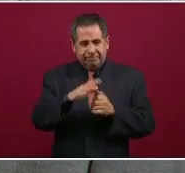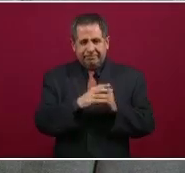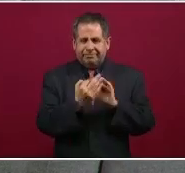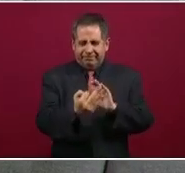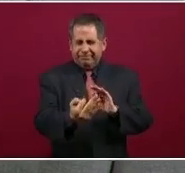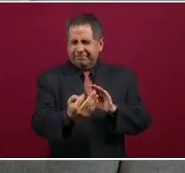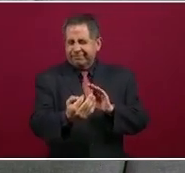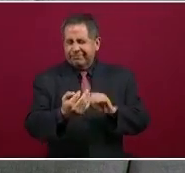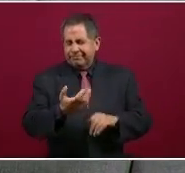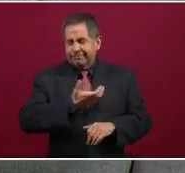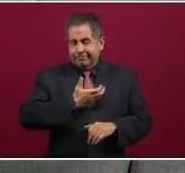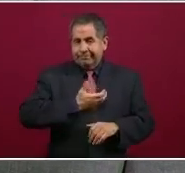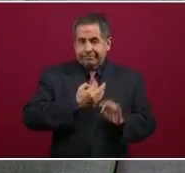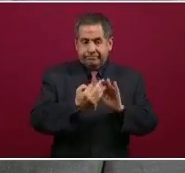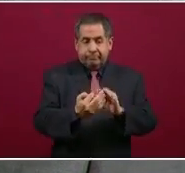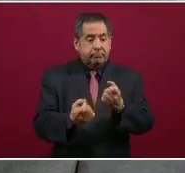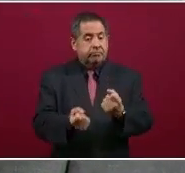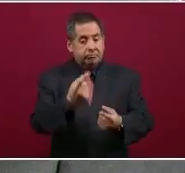Palacio,